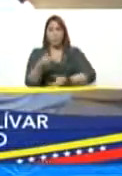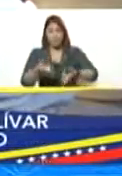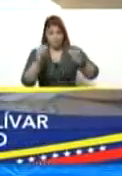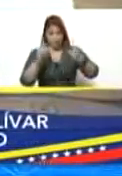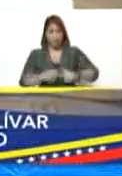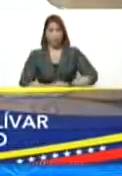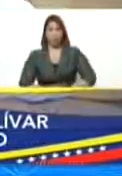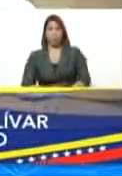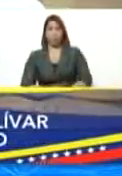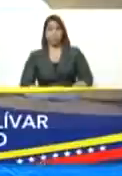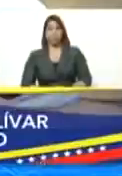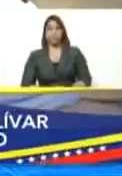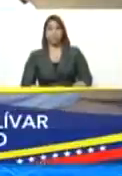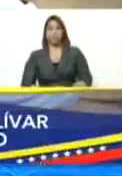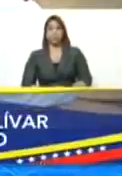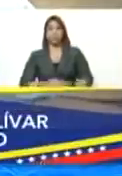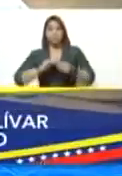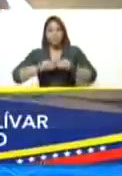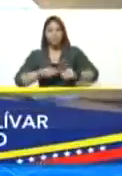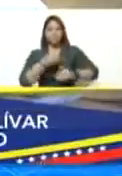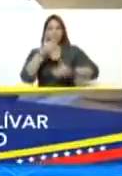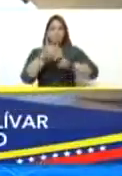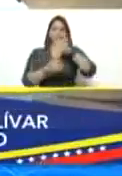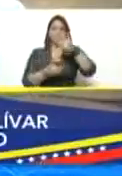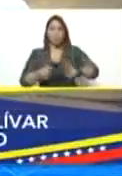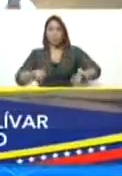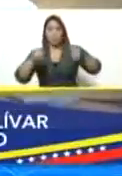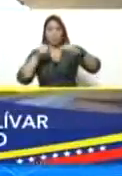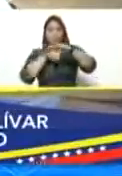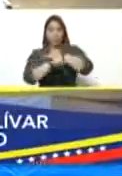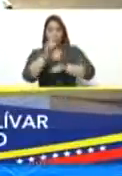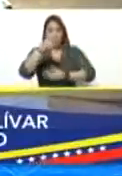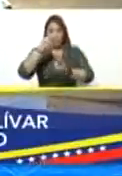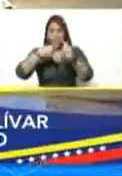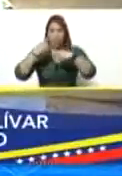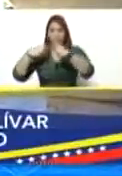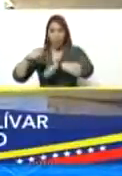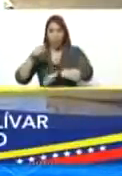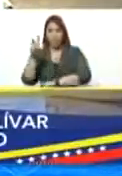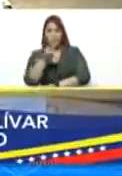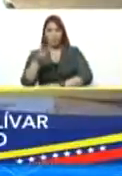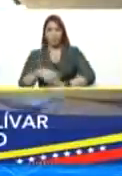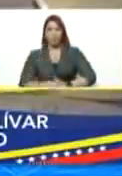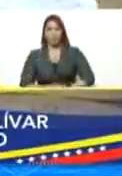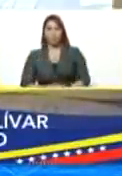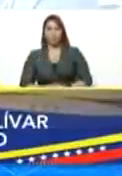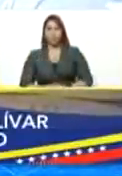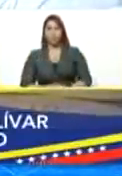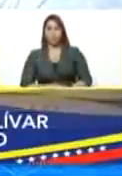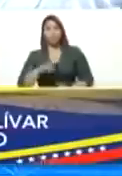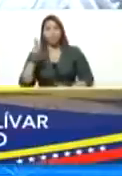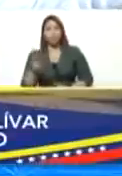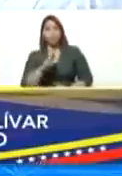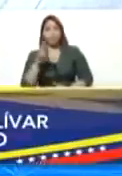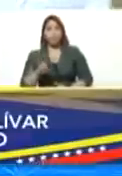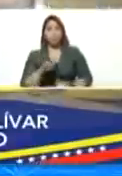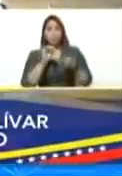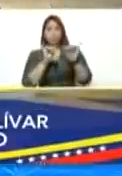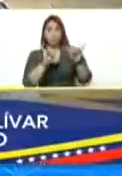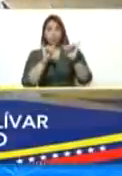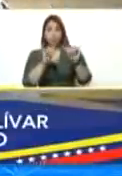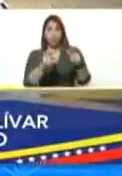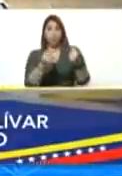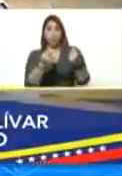permitido una recuperación del mercado interno, del comercio, utilizando la propia moneda de